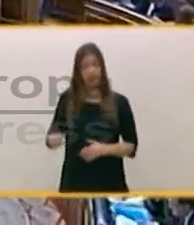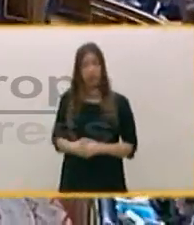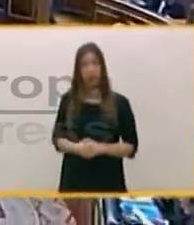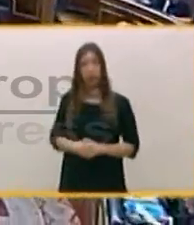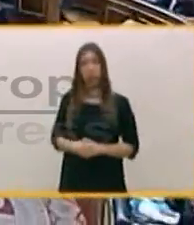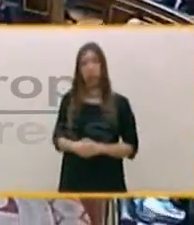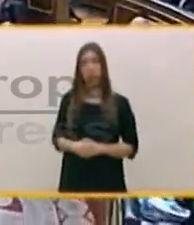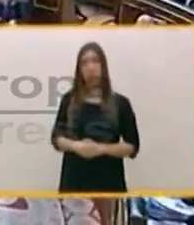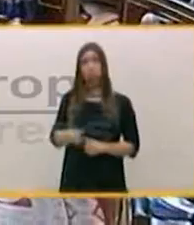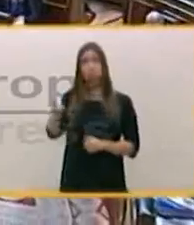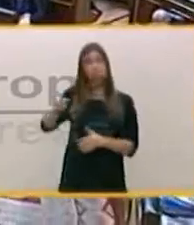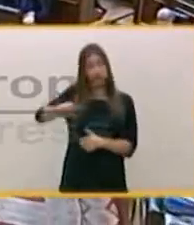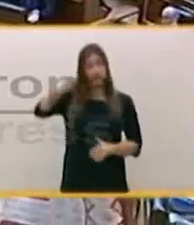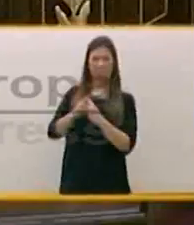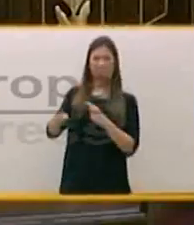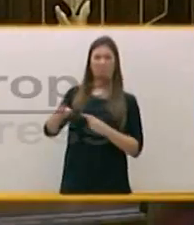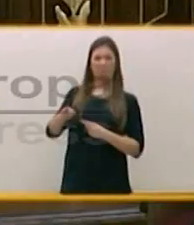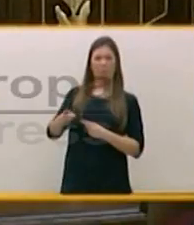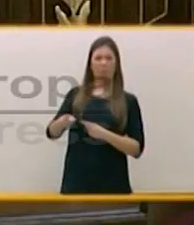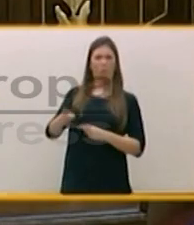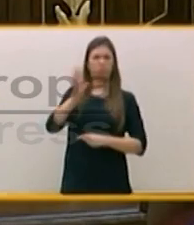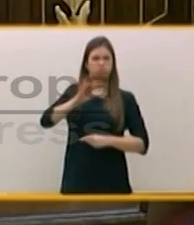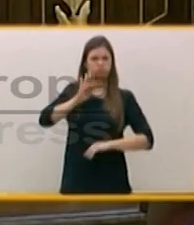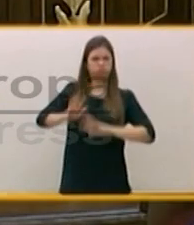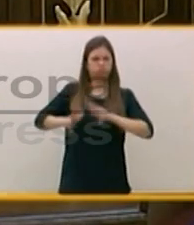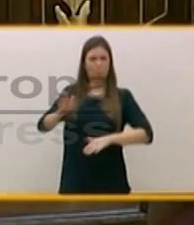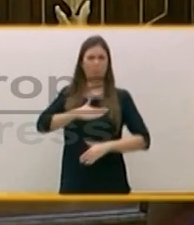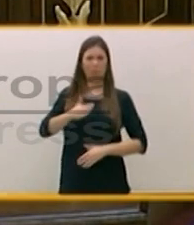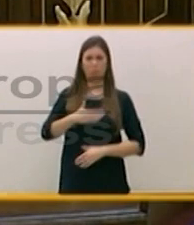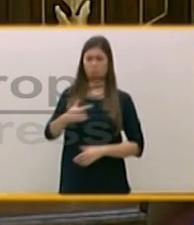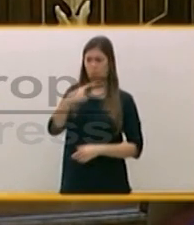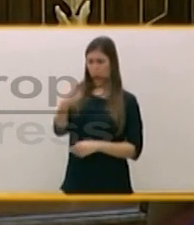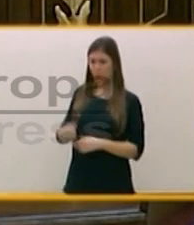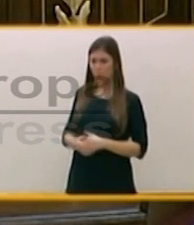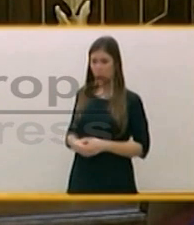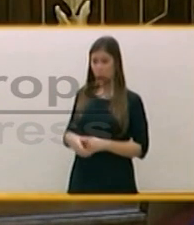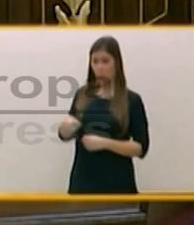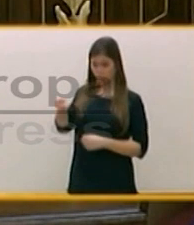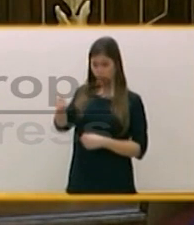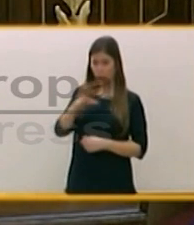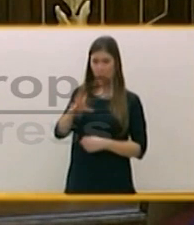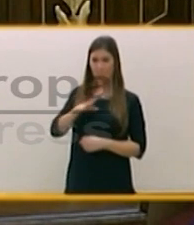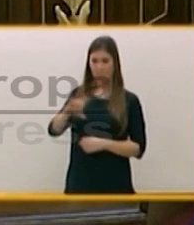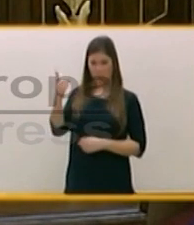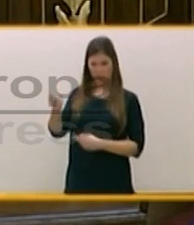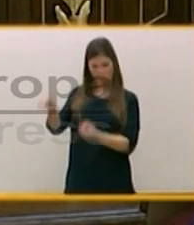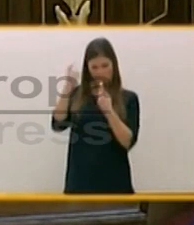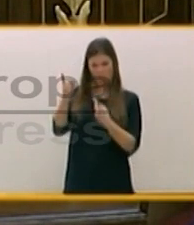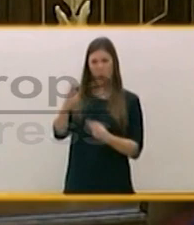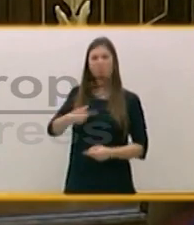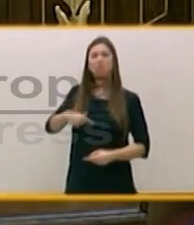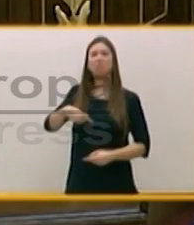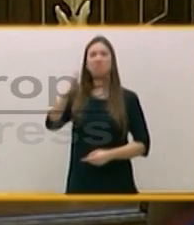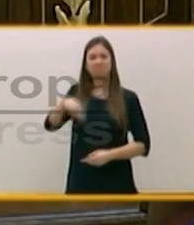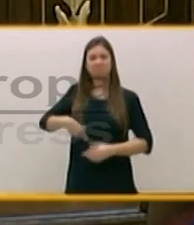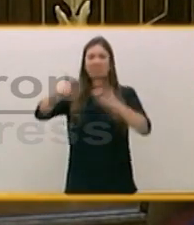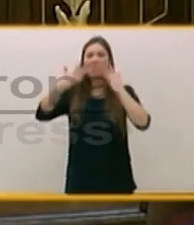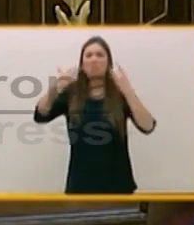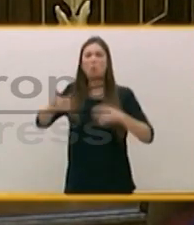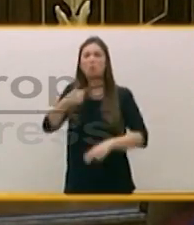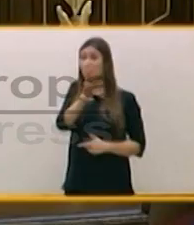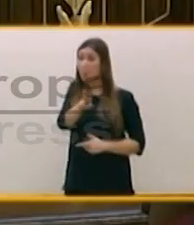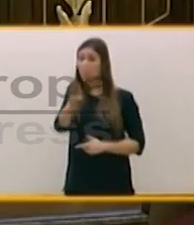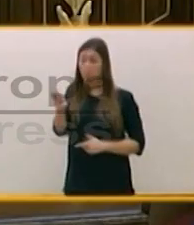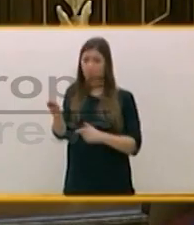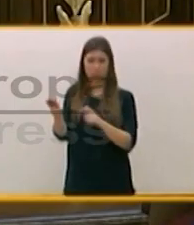ha respondido: y yo le digo, señor presidente, que lecciones de usted sobre corrupción ninguna. Yo soy un político limpio. Yo soy un político limpio, señor